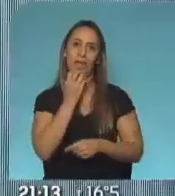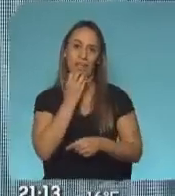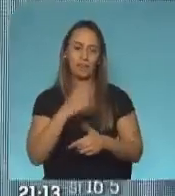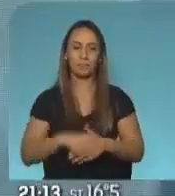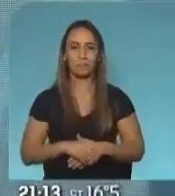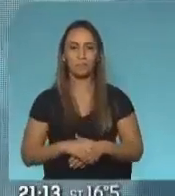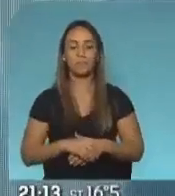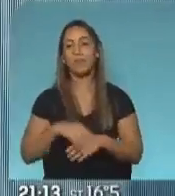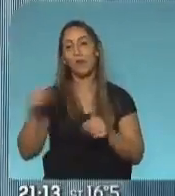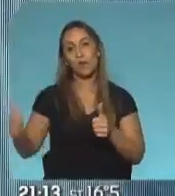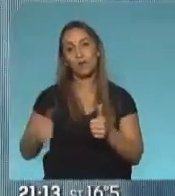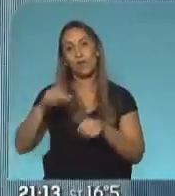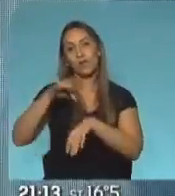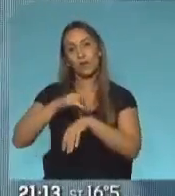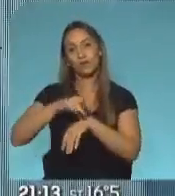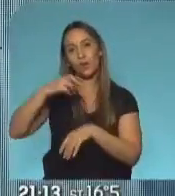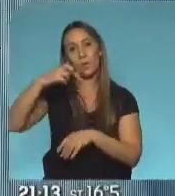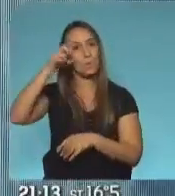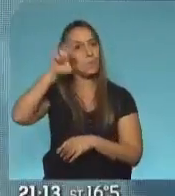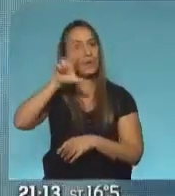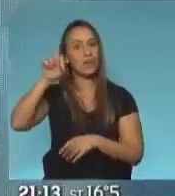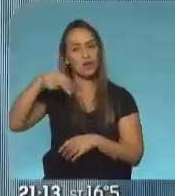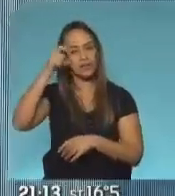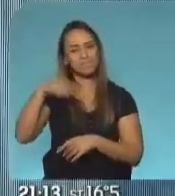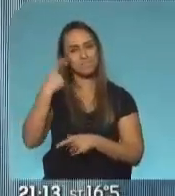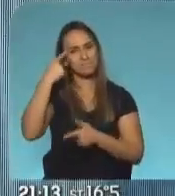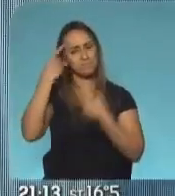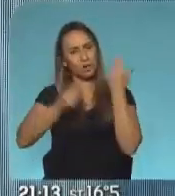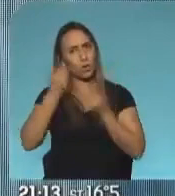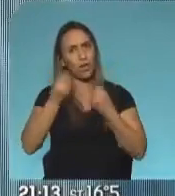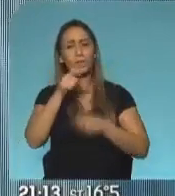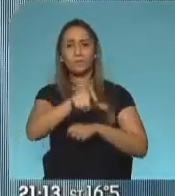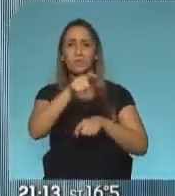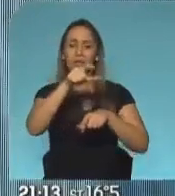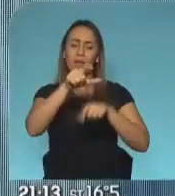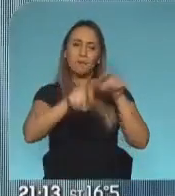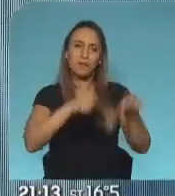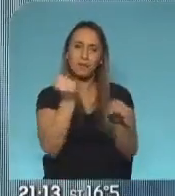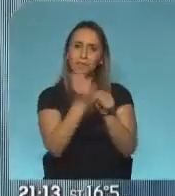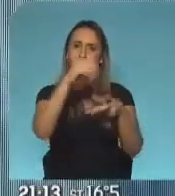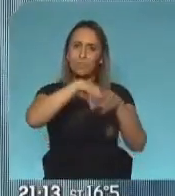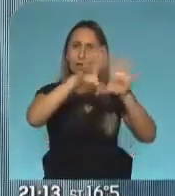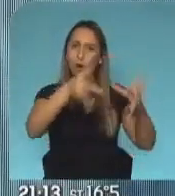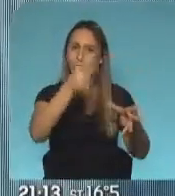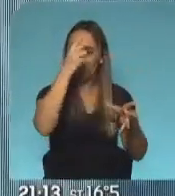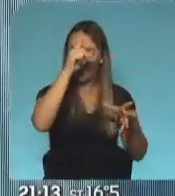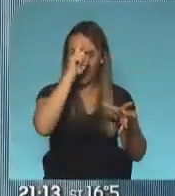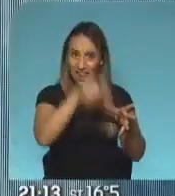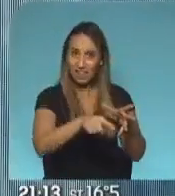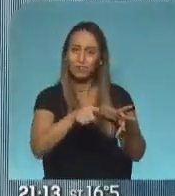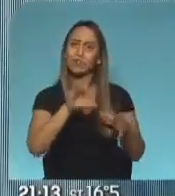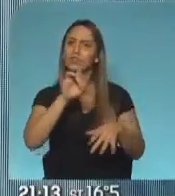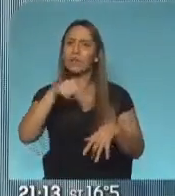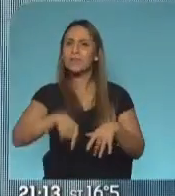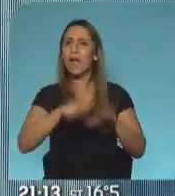y con el doctor perrone porque nos preocupa el personal de salud desde hace tiempo no solamente en toda esta época